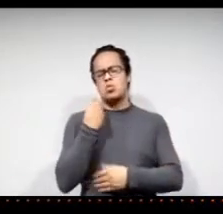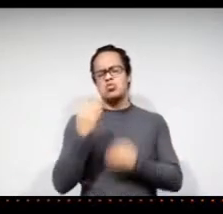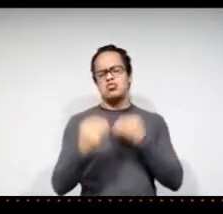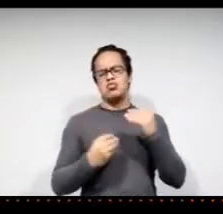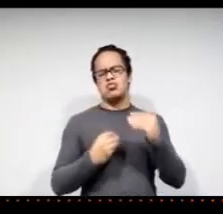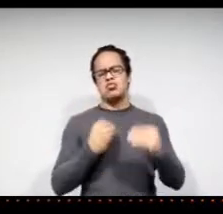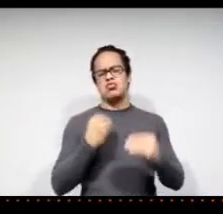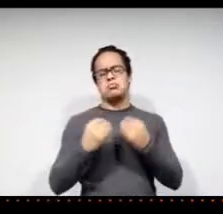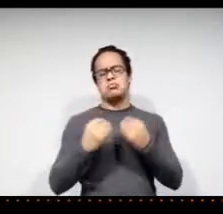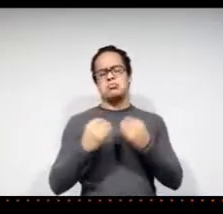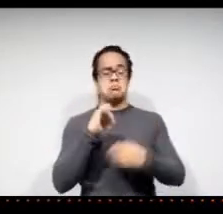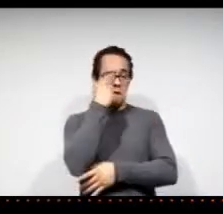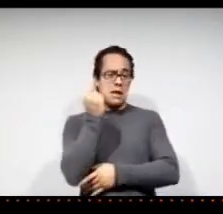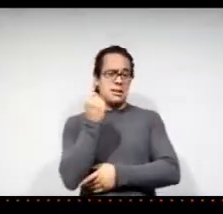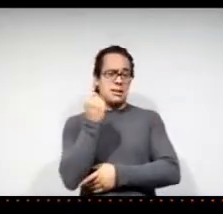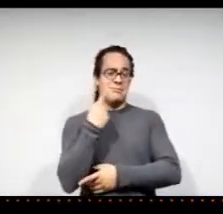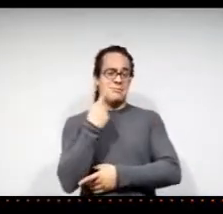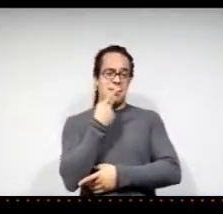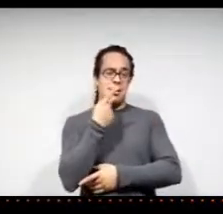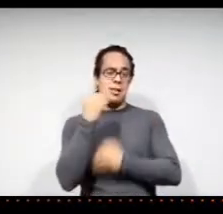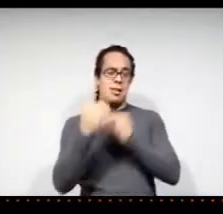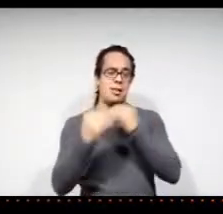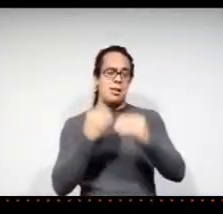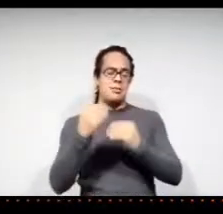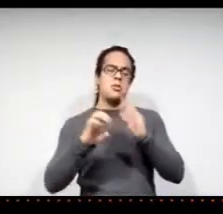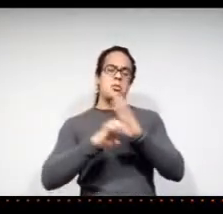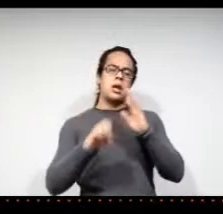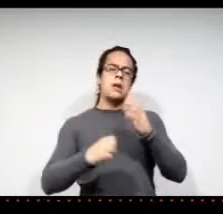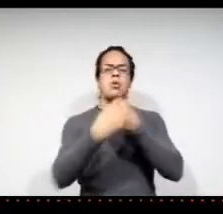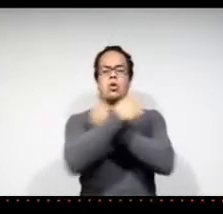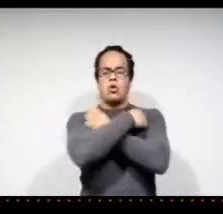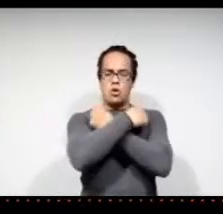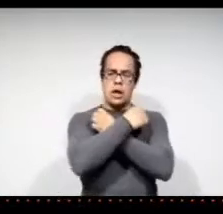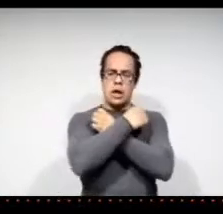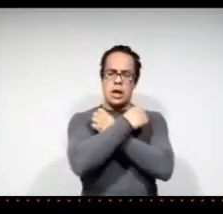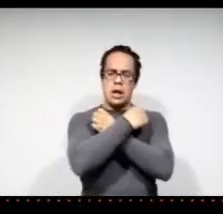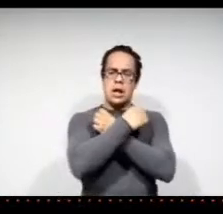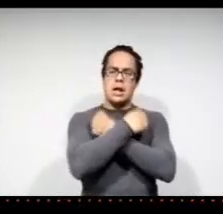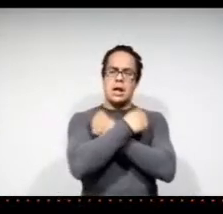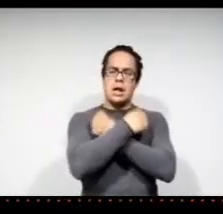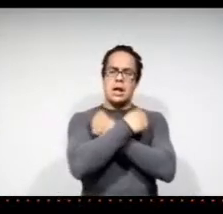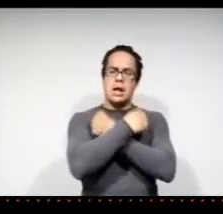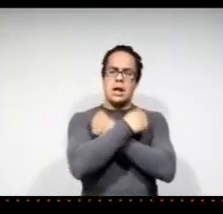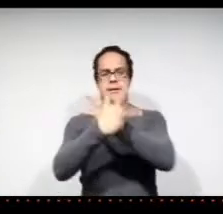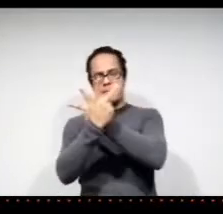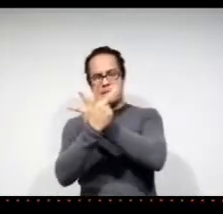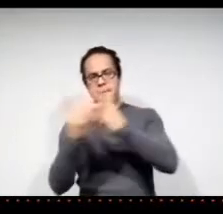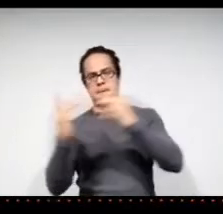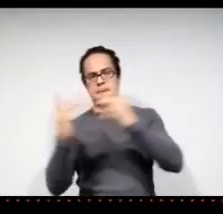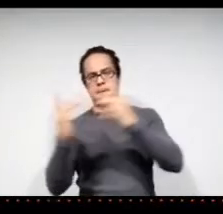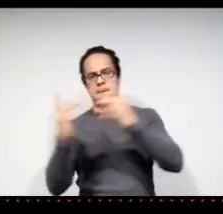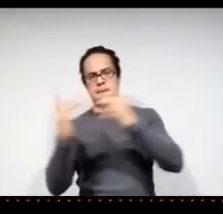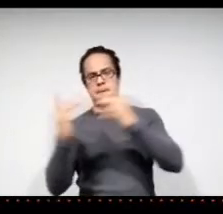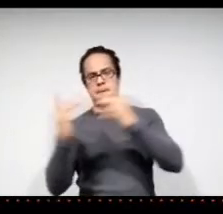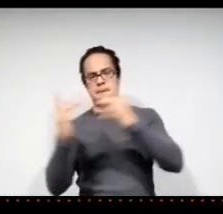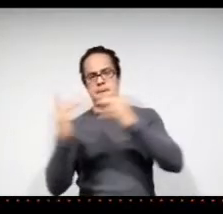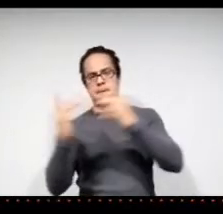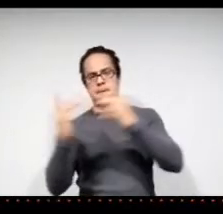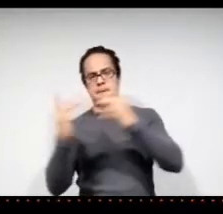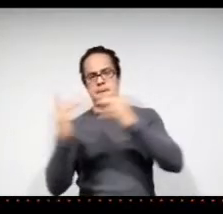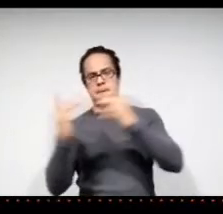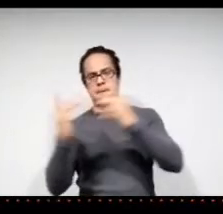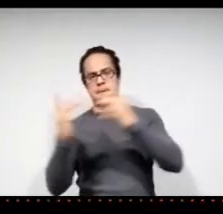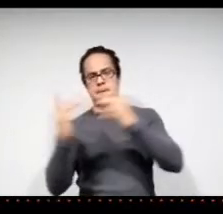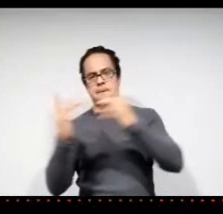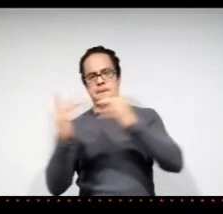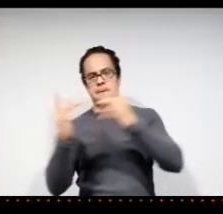vamos a pasar a la educación virtual, a la educación en línea, pero hay muchos aspectos que tenemos que